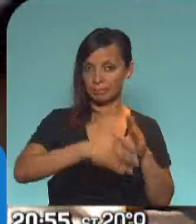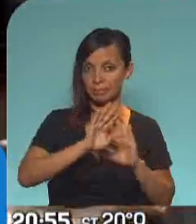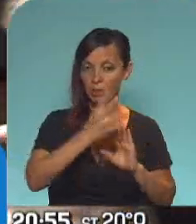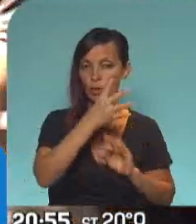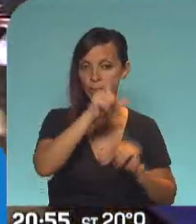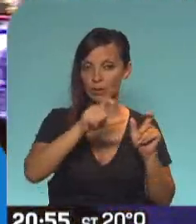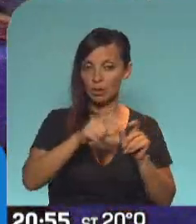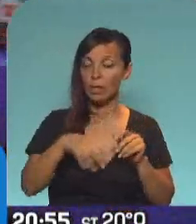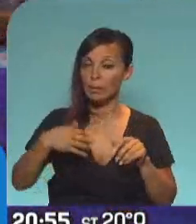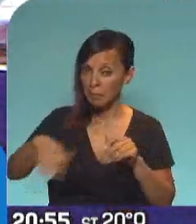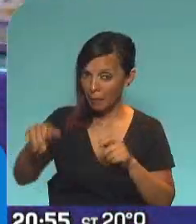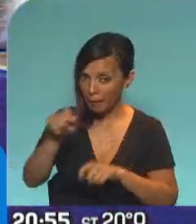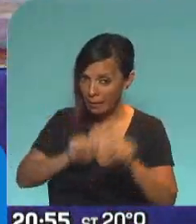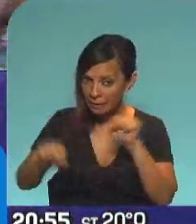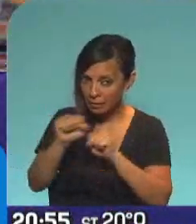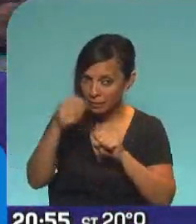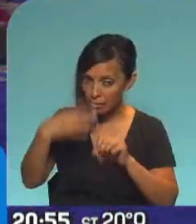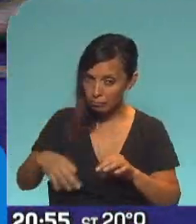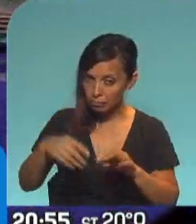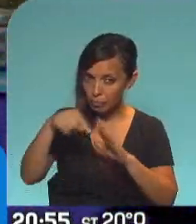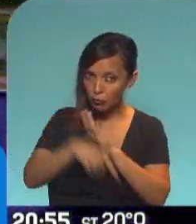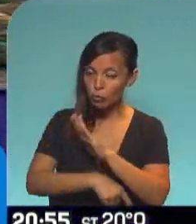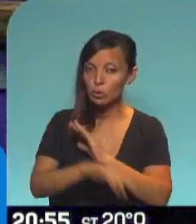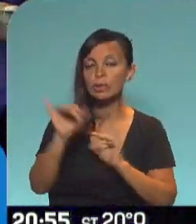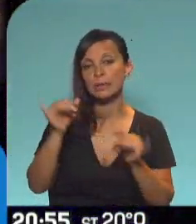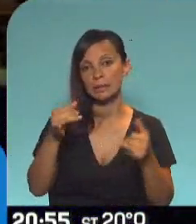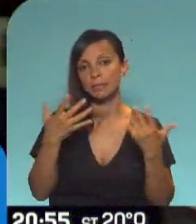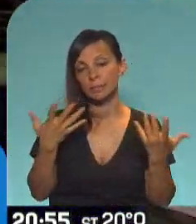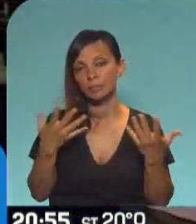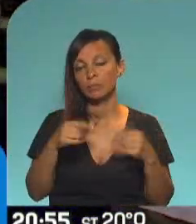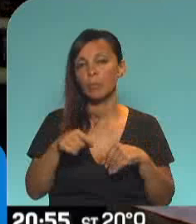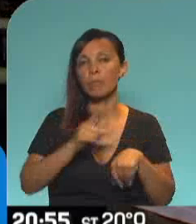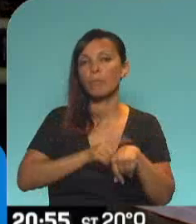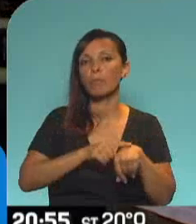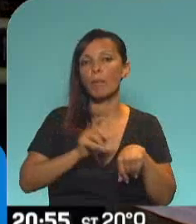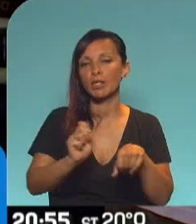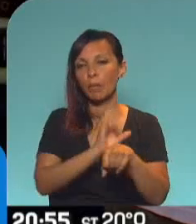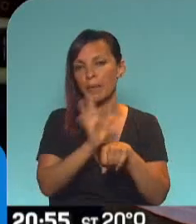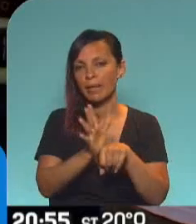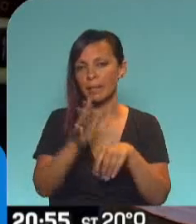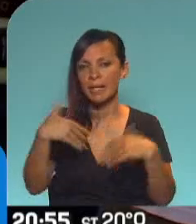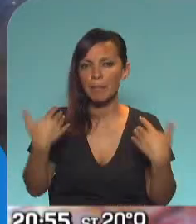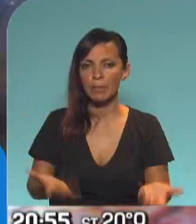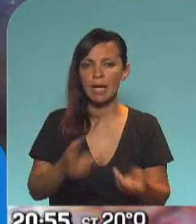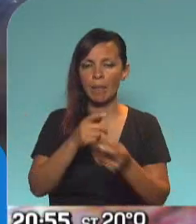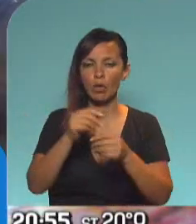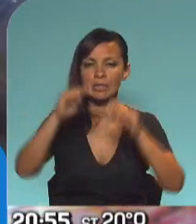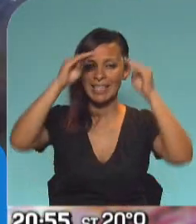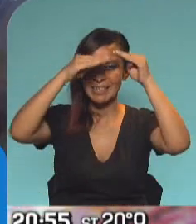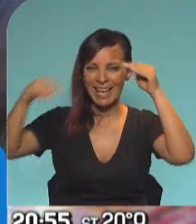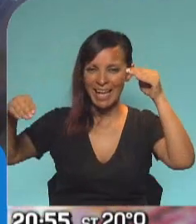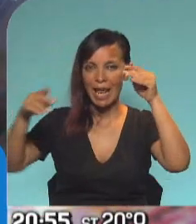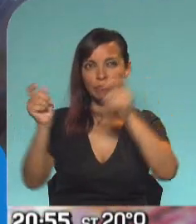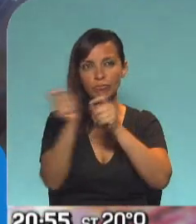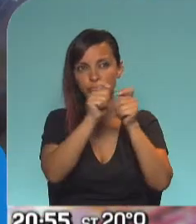limpieza intensos? También eso, efectivamente, todo, de hecho en el tiempo de pandemia se aprovechó y se lavaron todos los techos y cosas que son más difíciles,